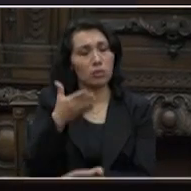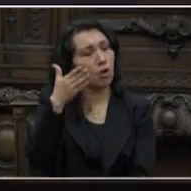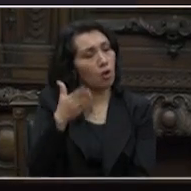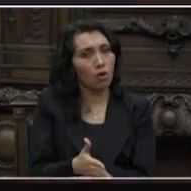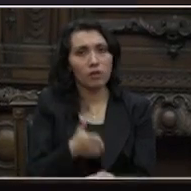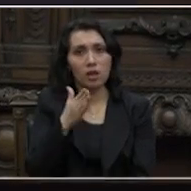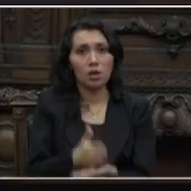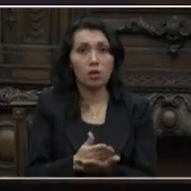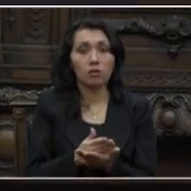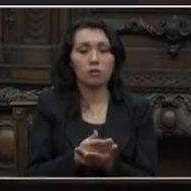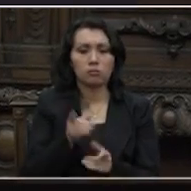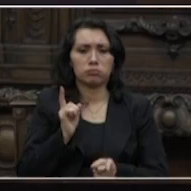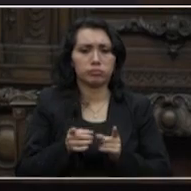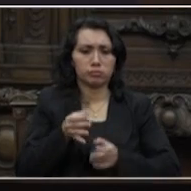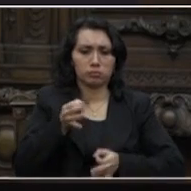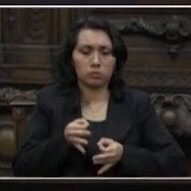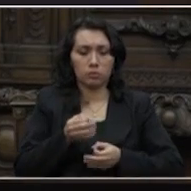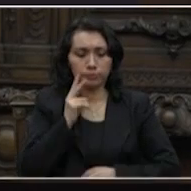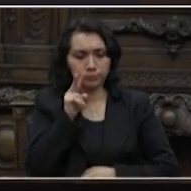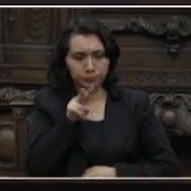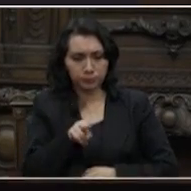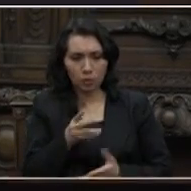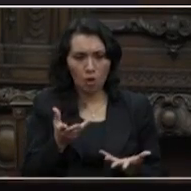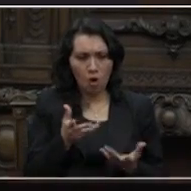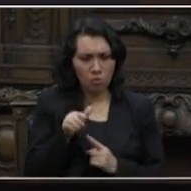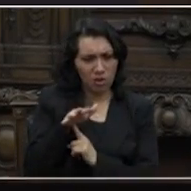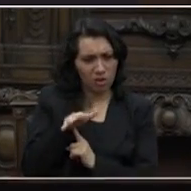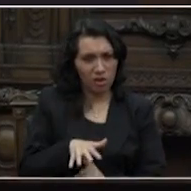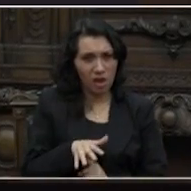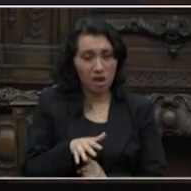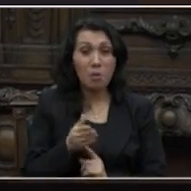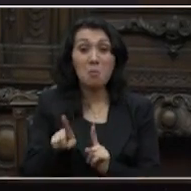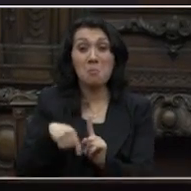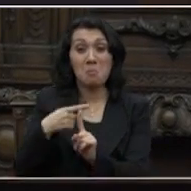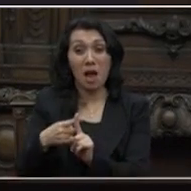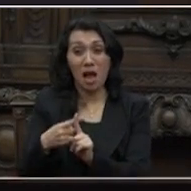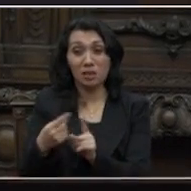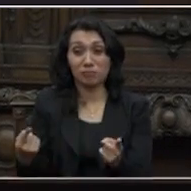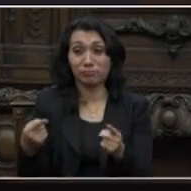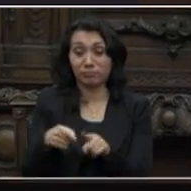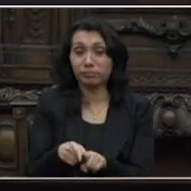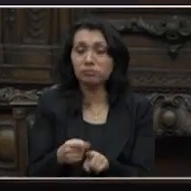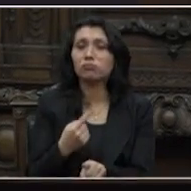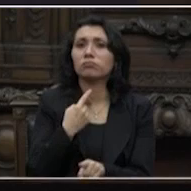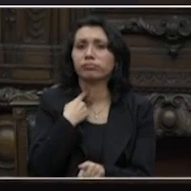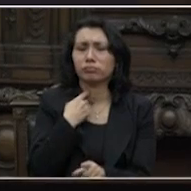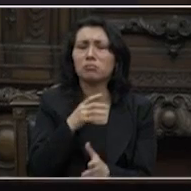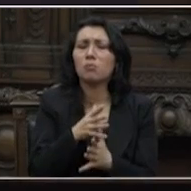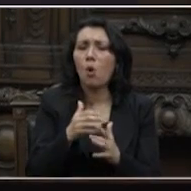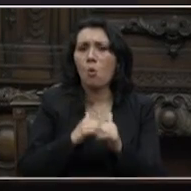obliga a los operadores jurídicos a ver cómo esta discriminación combinada afecta profundamente a las